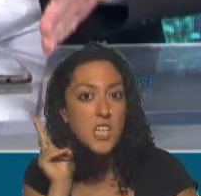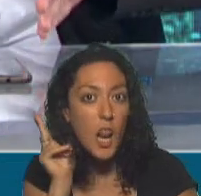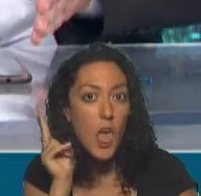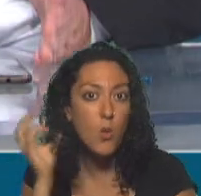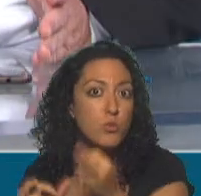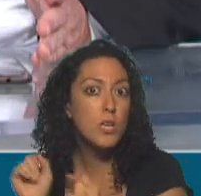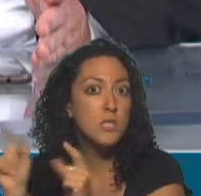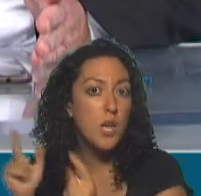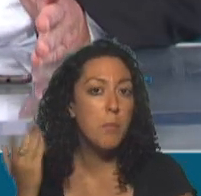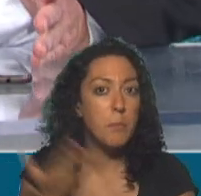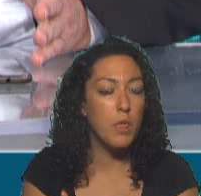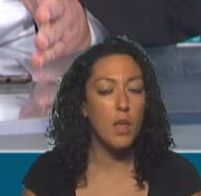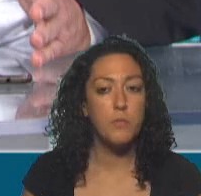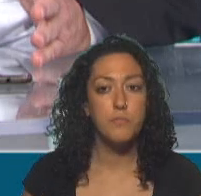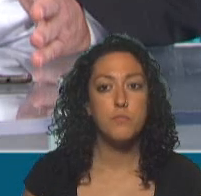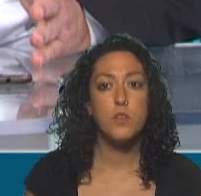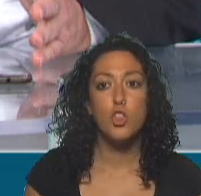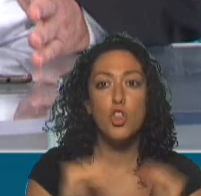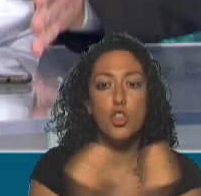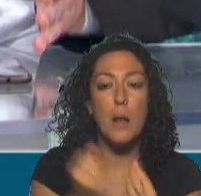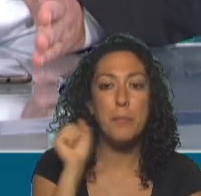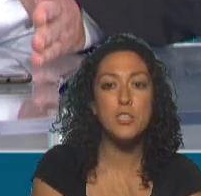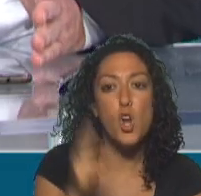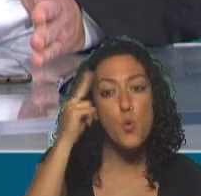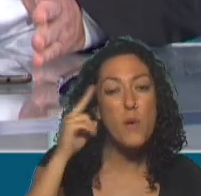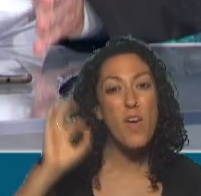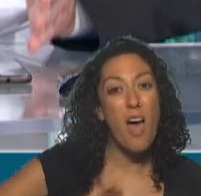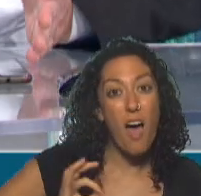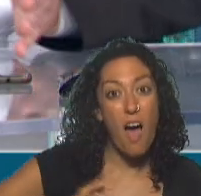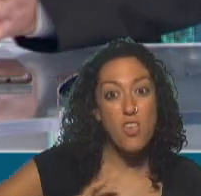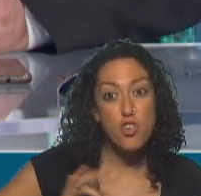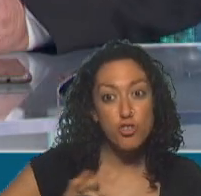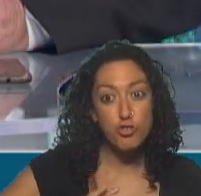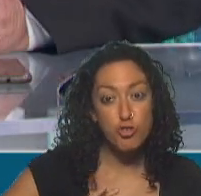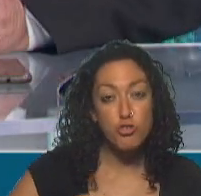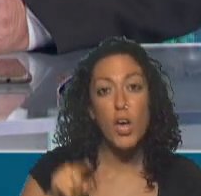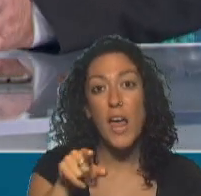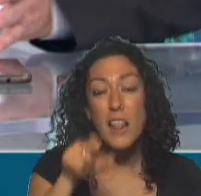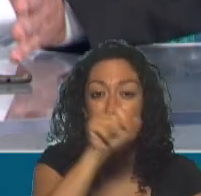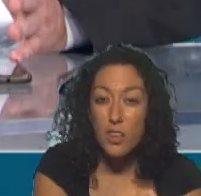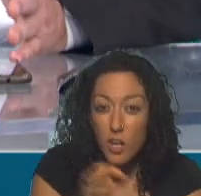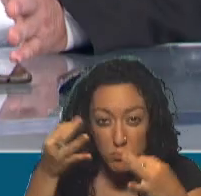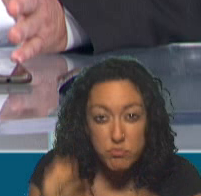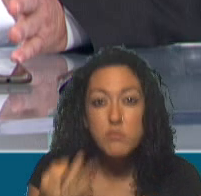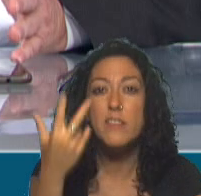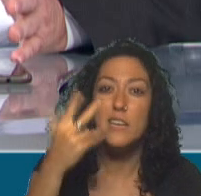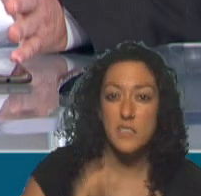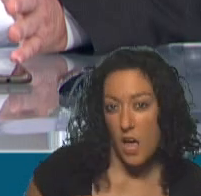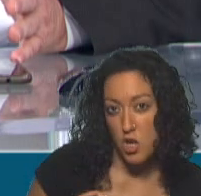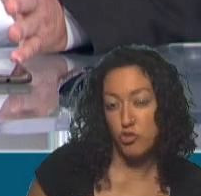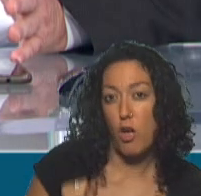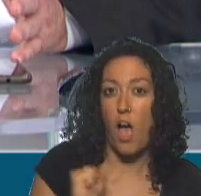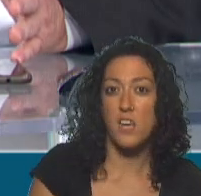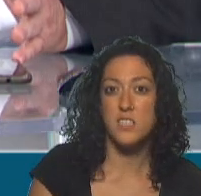brevemente, había sido condenado a 9 años de prisión, de esos 9 años tuvo casi 3 detenidos, hasta que un fallo le dio la